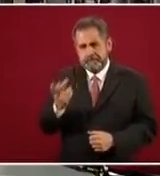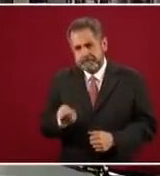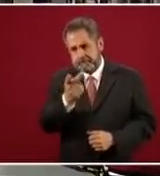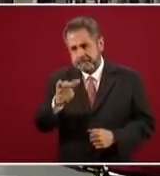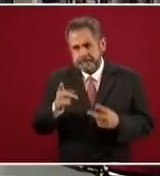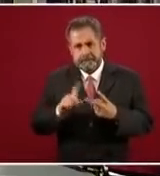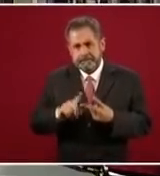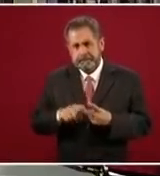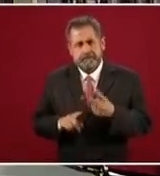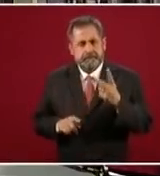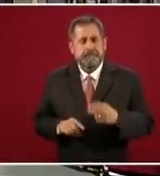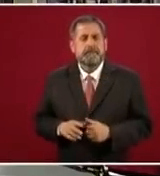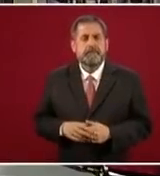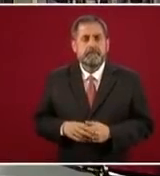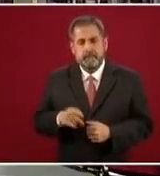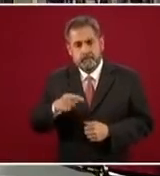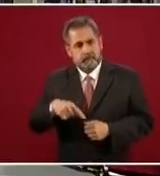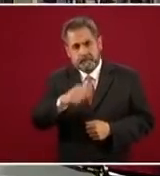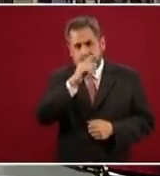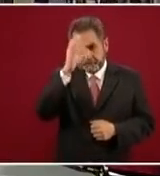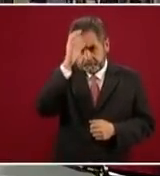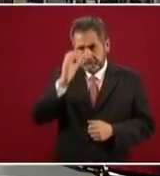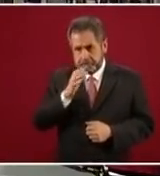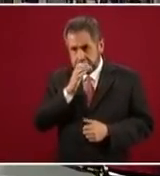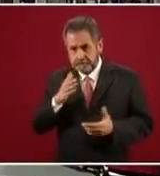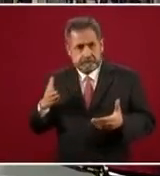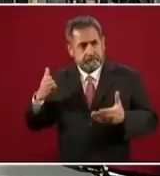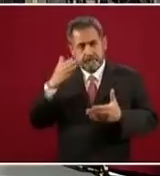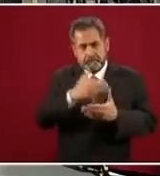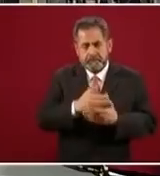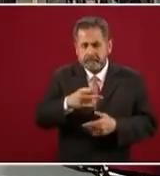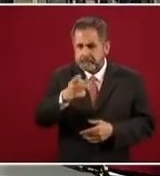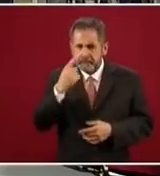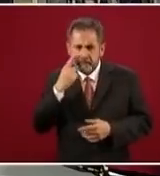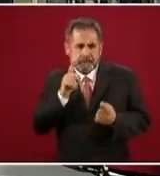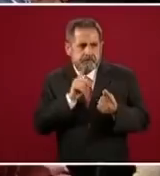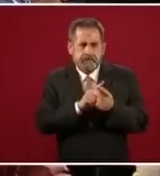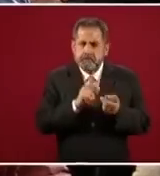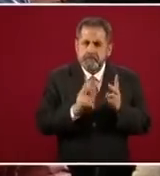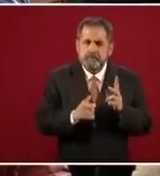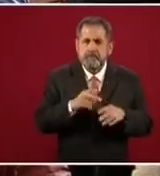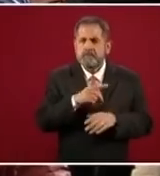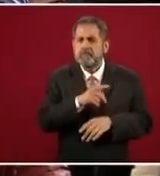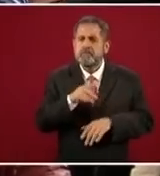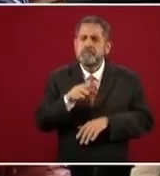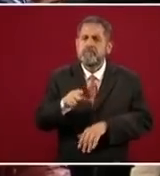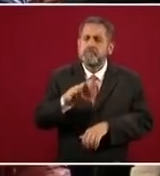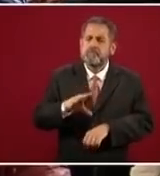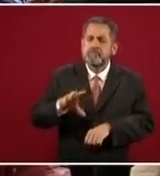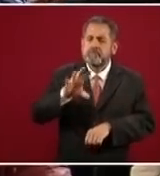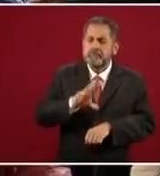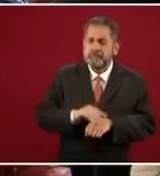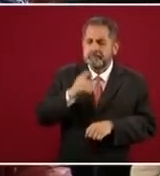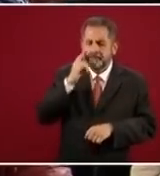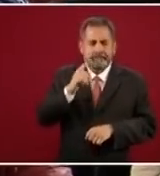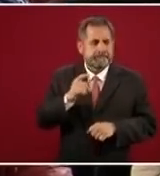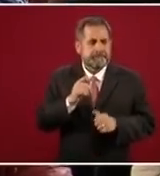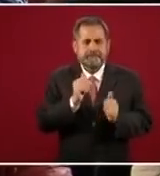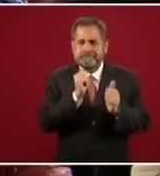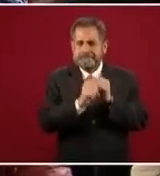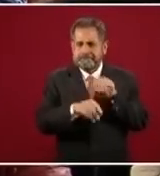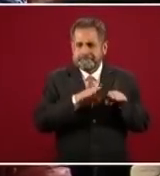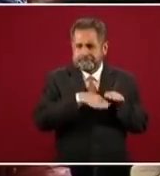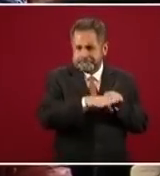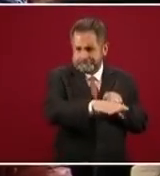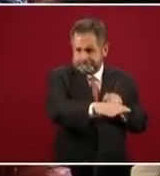segunda pregunta es, ahora que va a Coahuila, ver si va a haber estas cuestiones de autorización para carreteras, ver